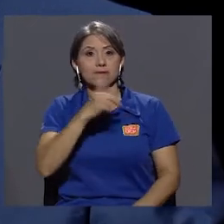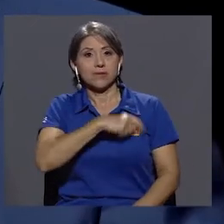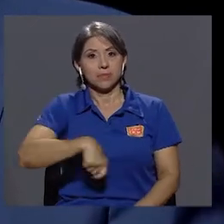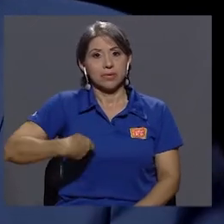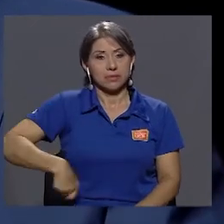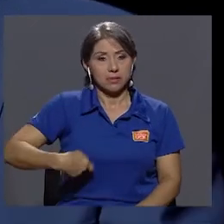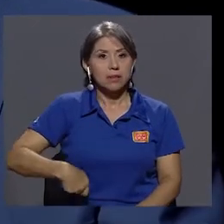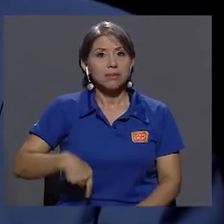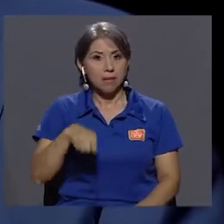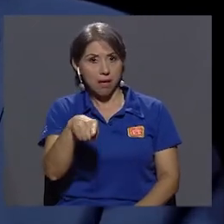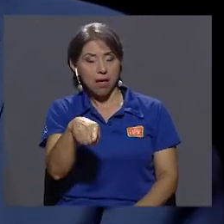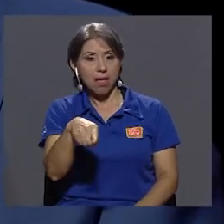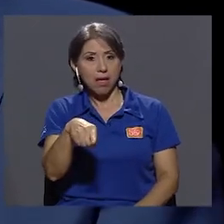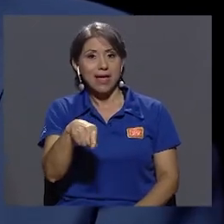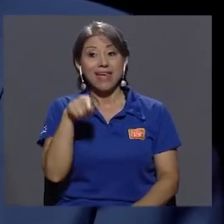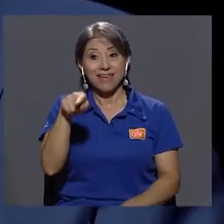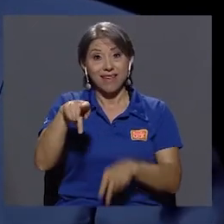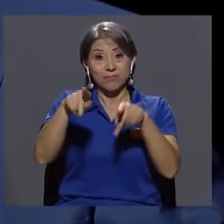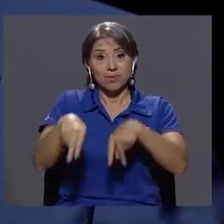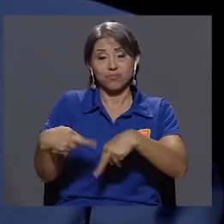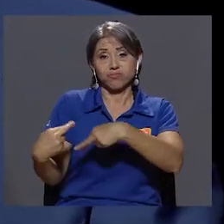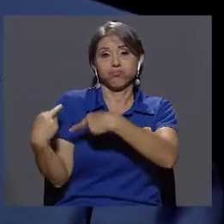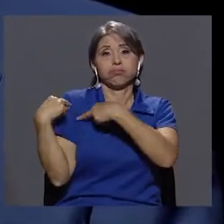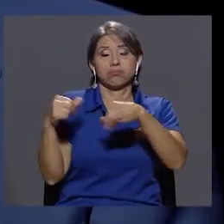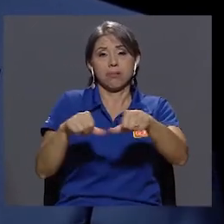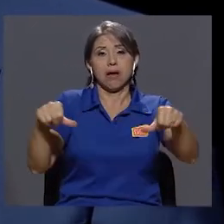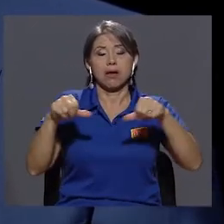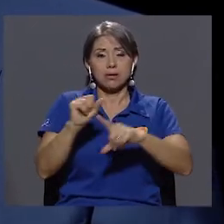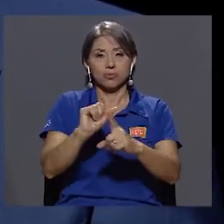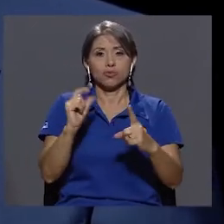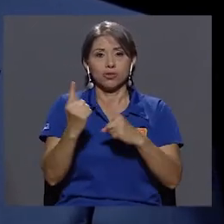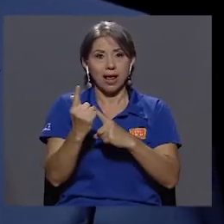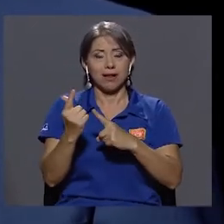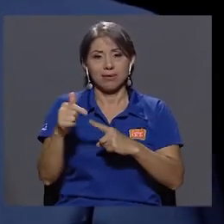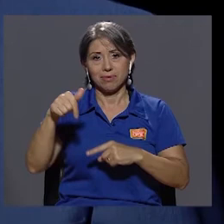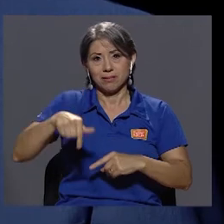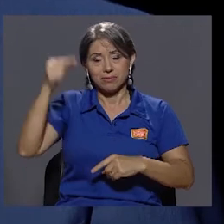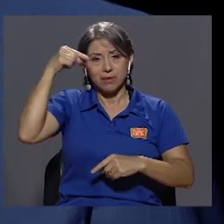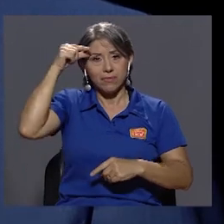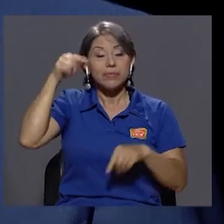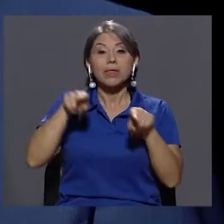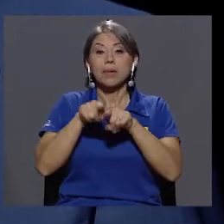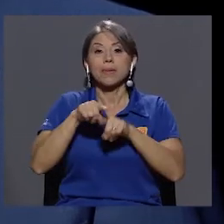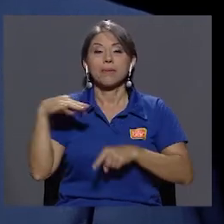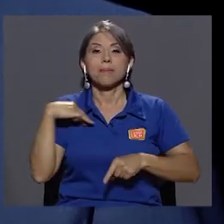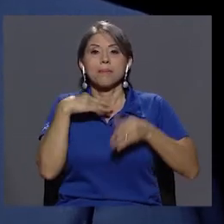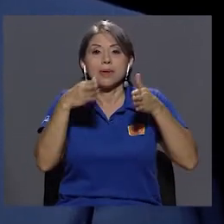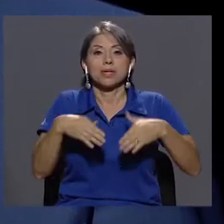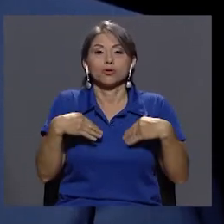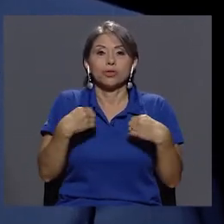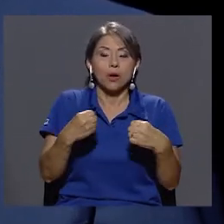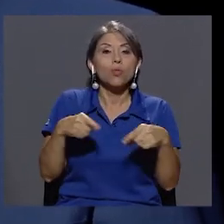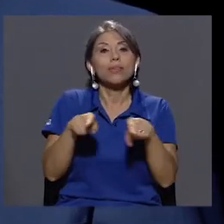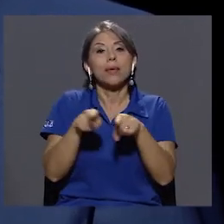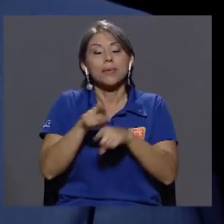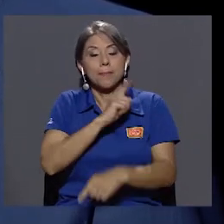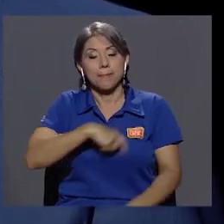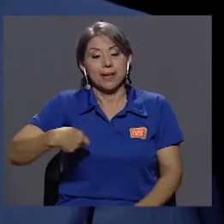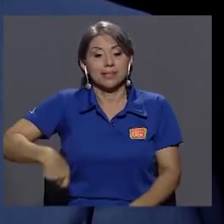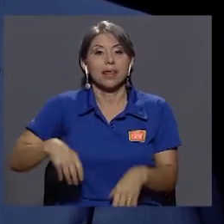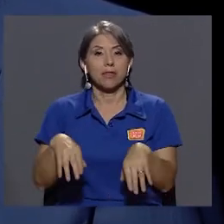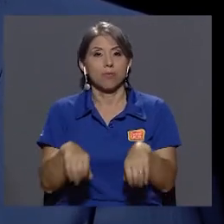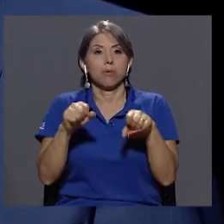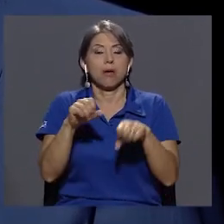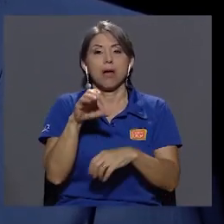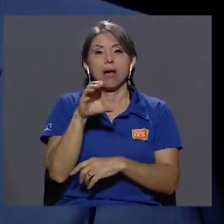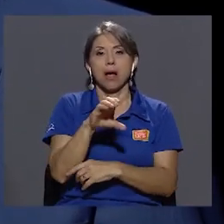que es el responsable del área social de esta administración para estar el ministro salud va a estar el presidente ejecutivo de